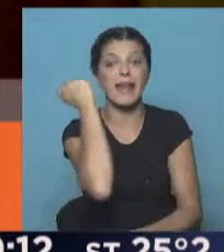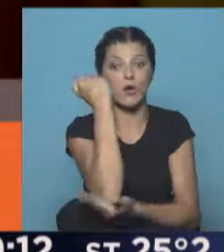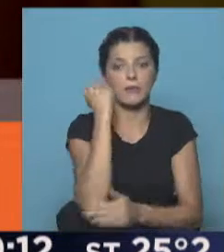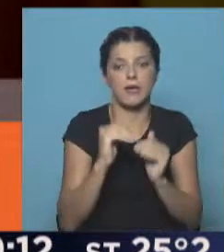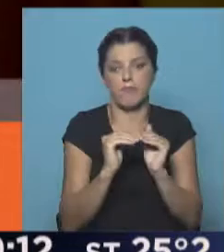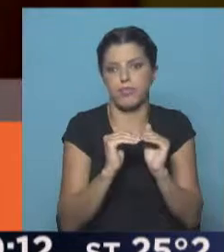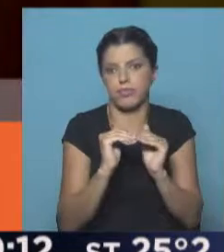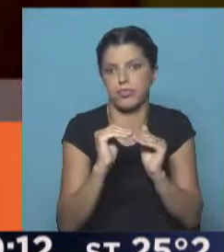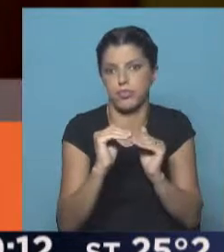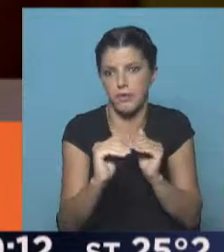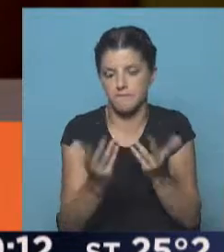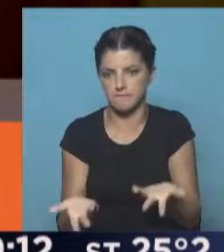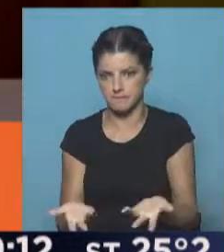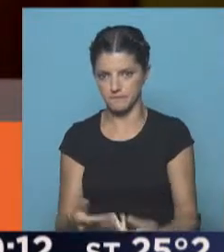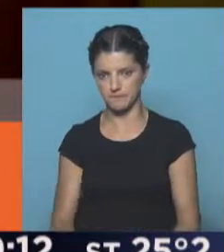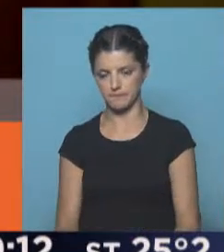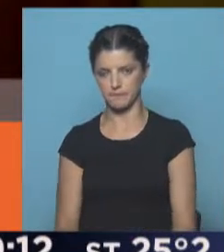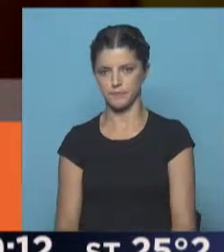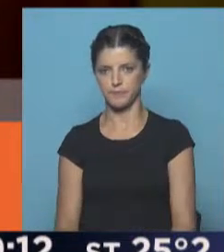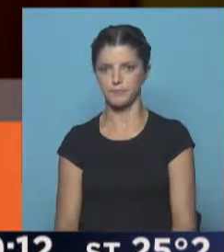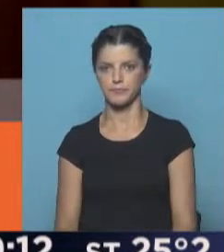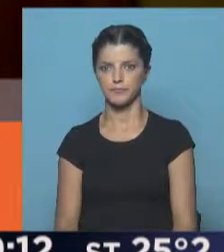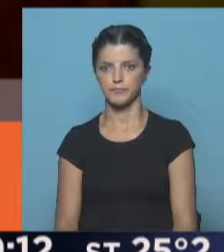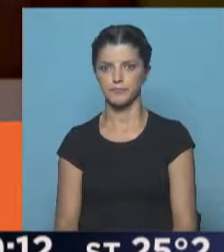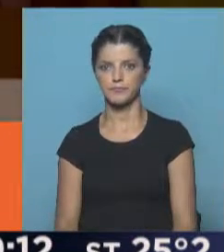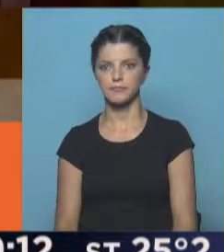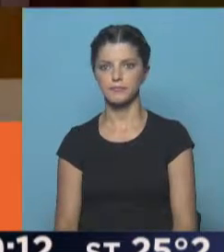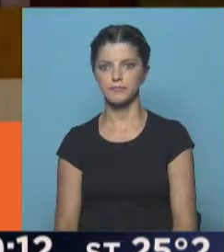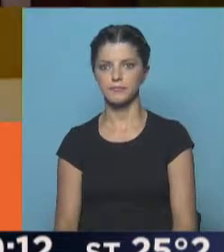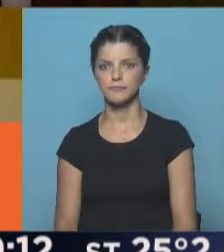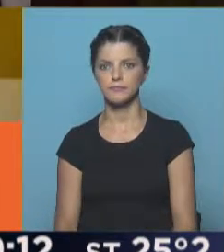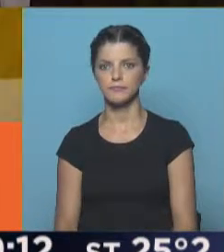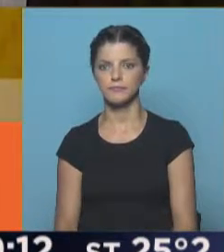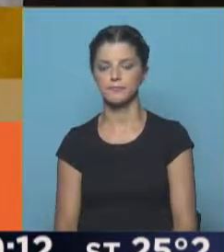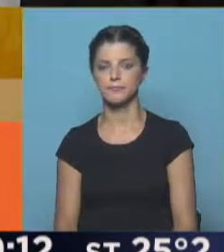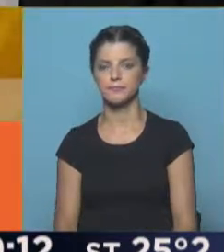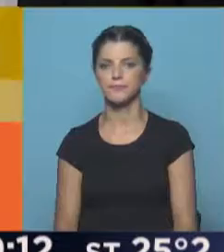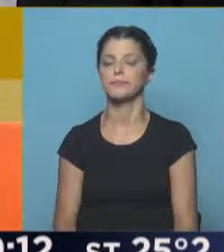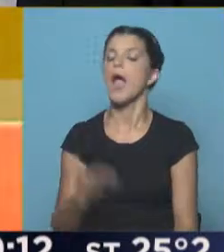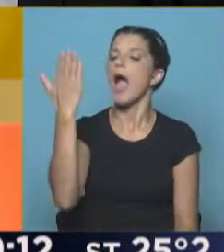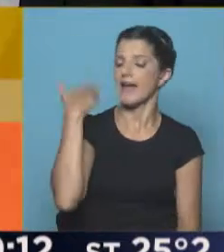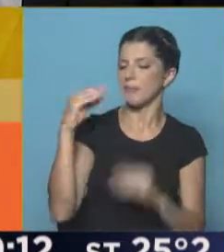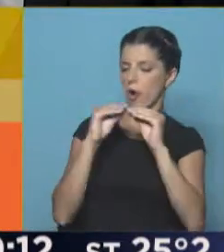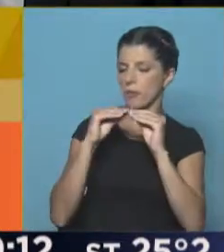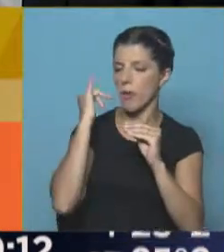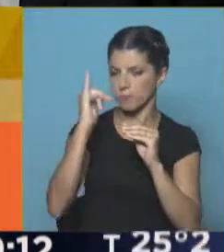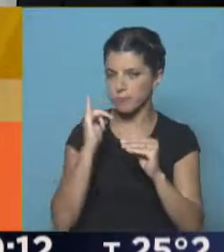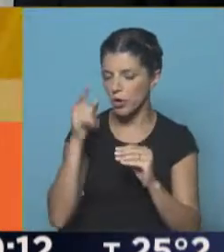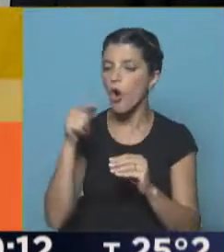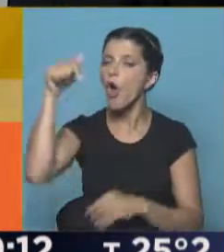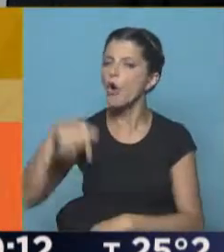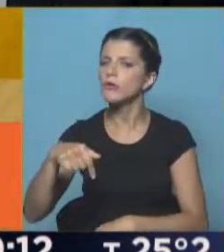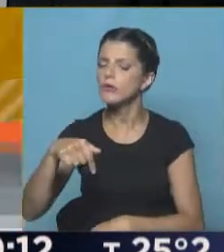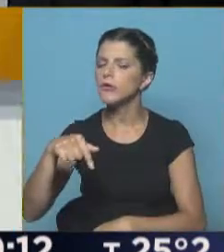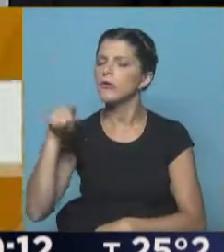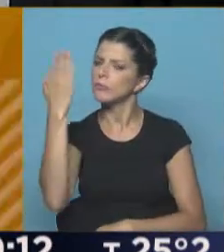término que nosotros esperábamos, ¿no? Negri, justamente a propósito, Bartolota le comentaba antes, usted protagonizó hoy un fuerte